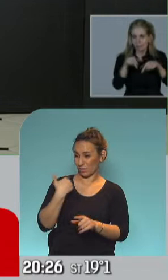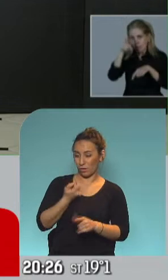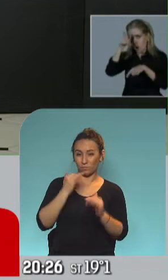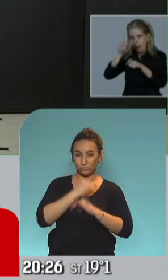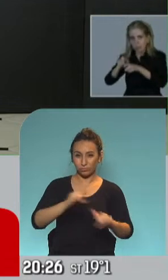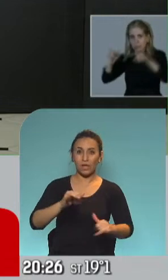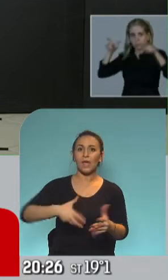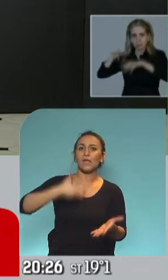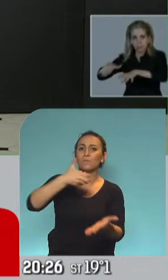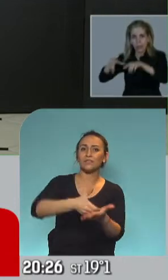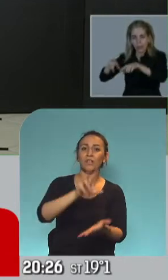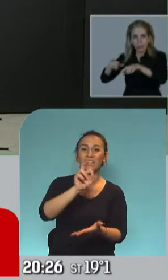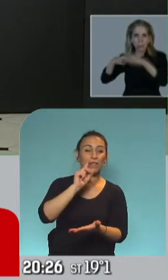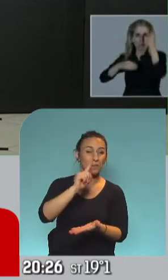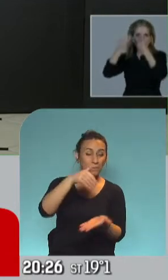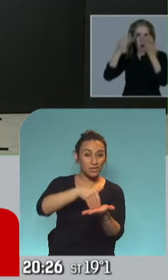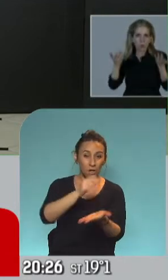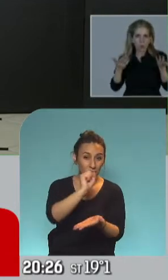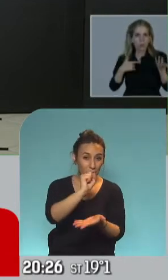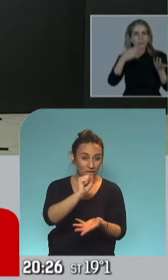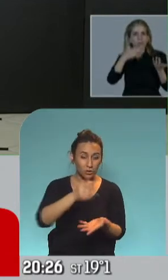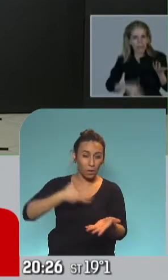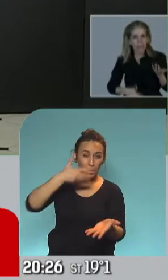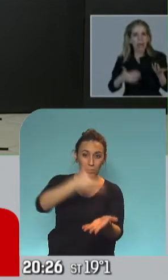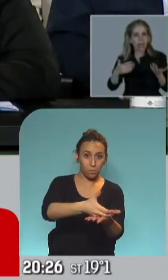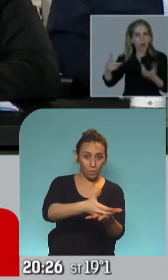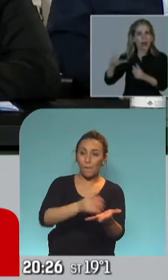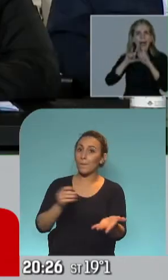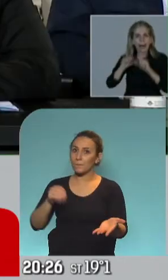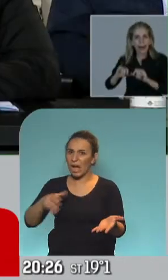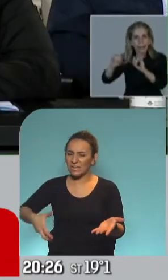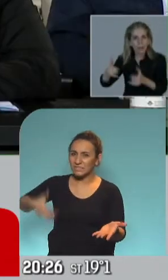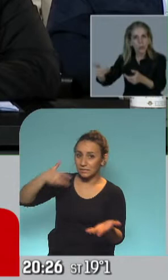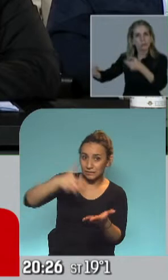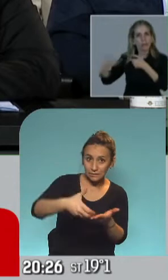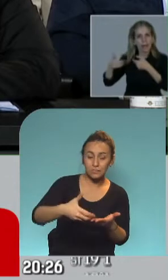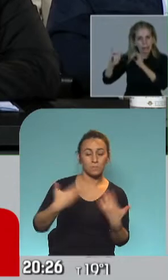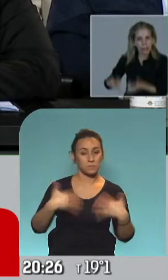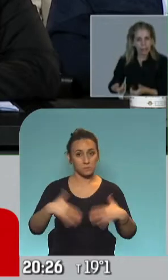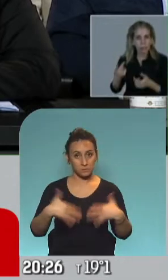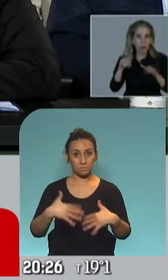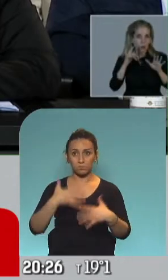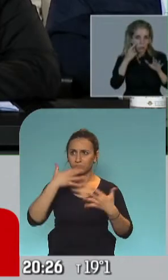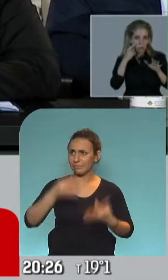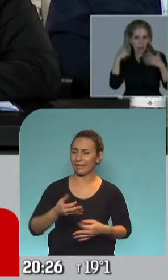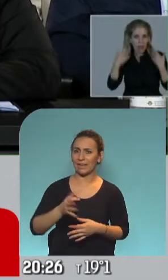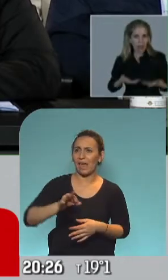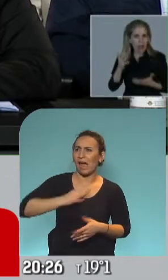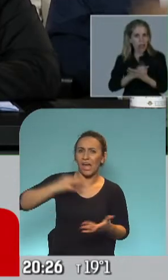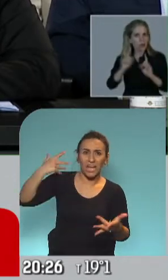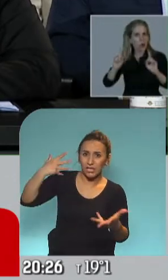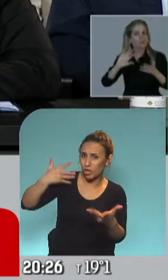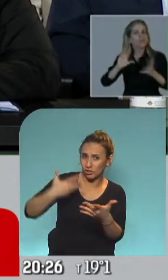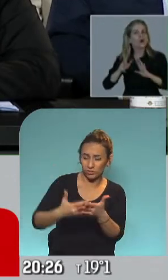de pesos, creo yo la inversión más importante de las últimas décadas, específicamente en seguridad, que hizo